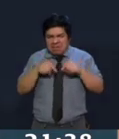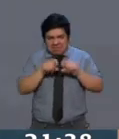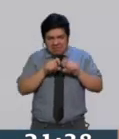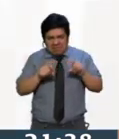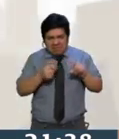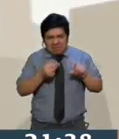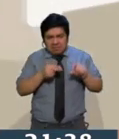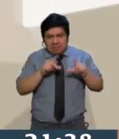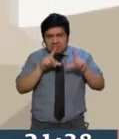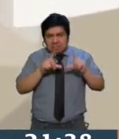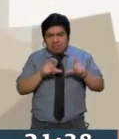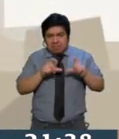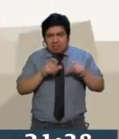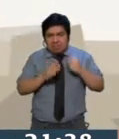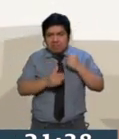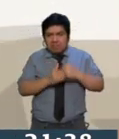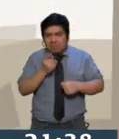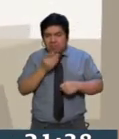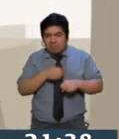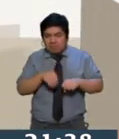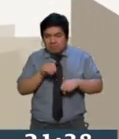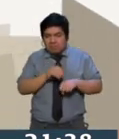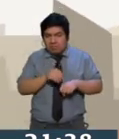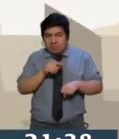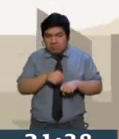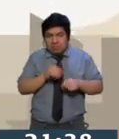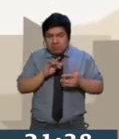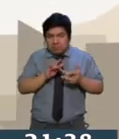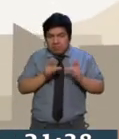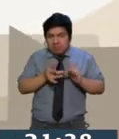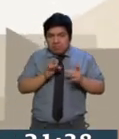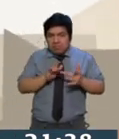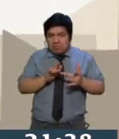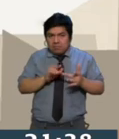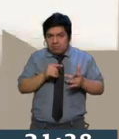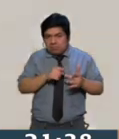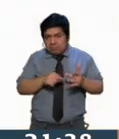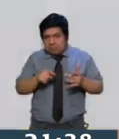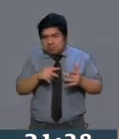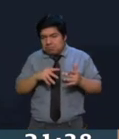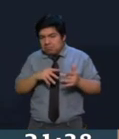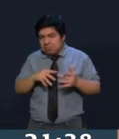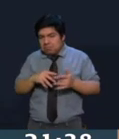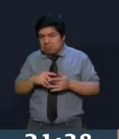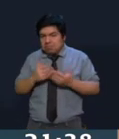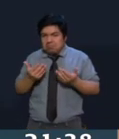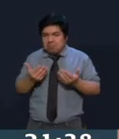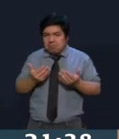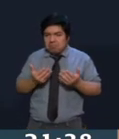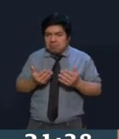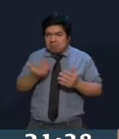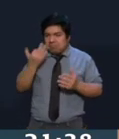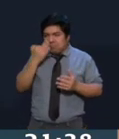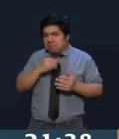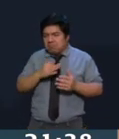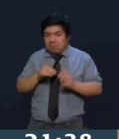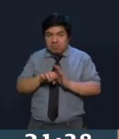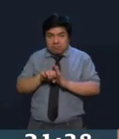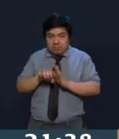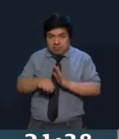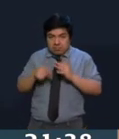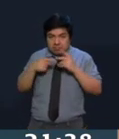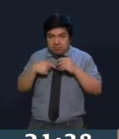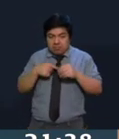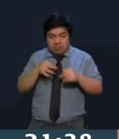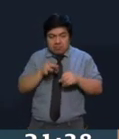y fotografías porque las subieron a las redes sociales que circulan en estas. Por lo que cualquier persona que acuda a las urnas con